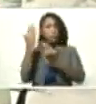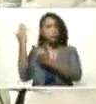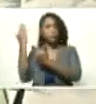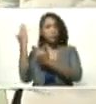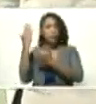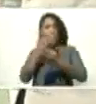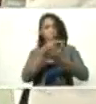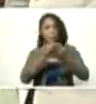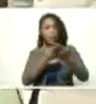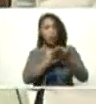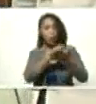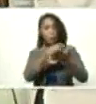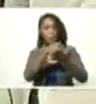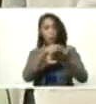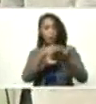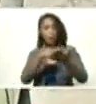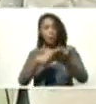escritos,